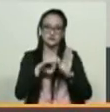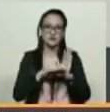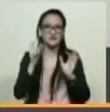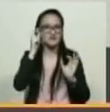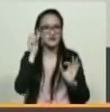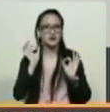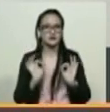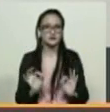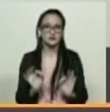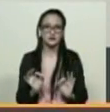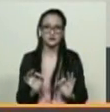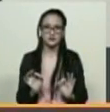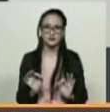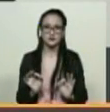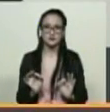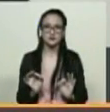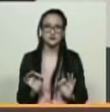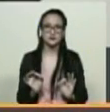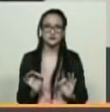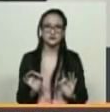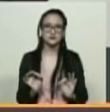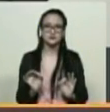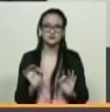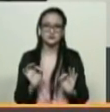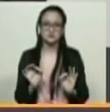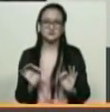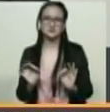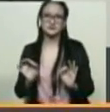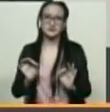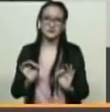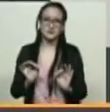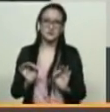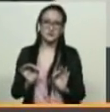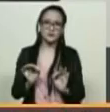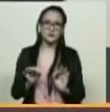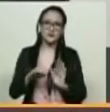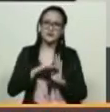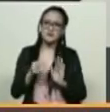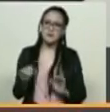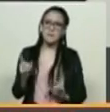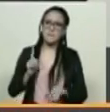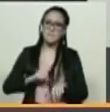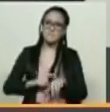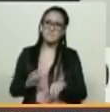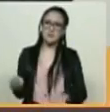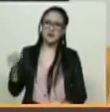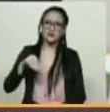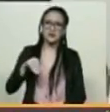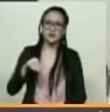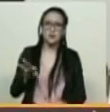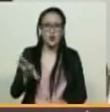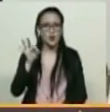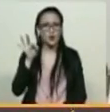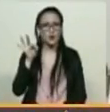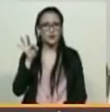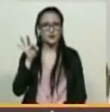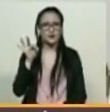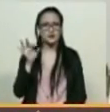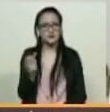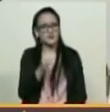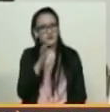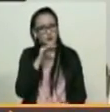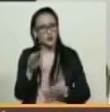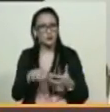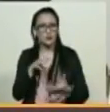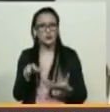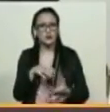fecha. Un elemento que señaló la oposición venezolana es que necesitaba un poco más de tiempo para escoger su candidato. Le dijimos, bien, perfecto, no tenemos ningún